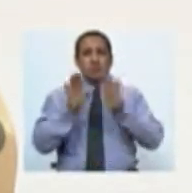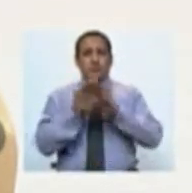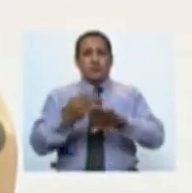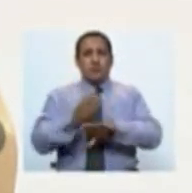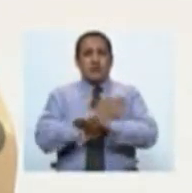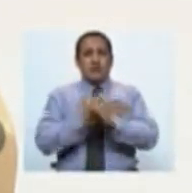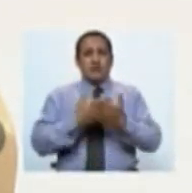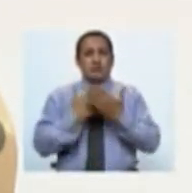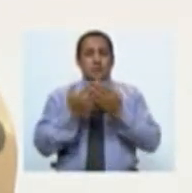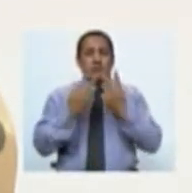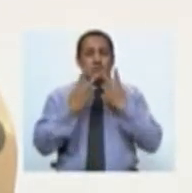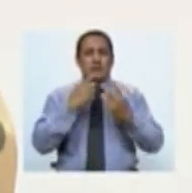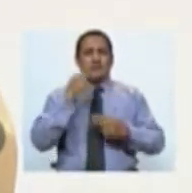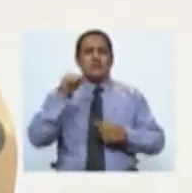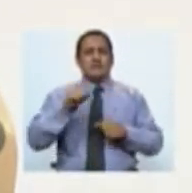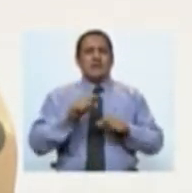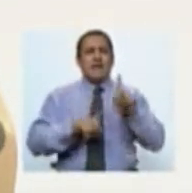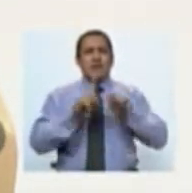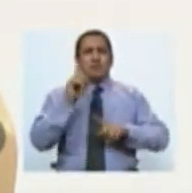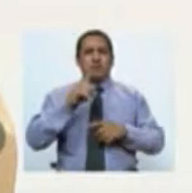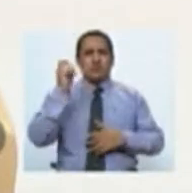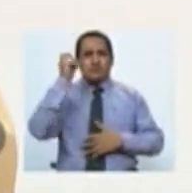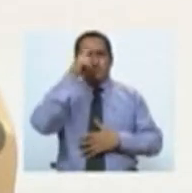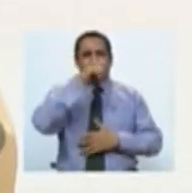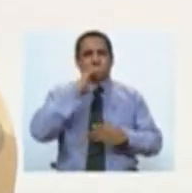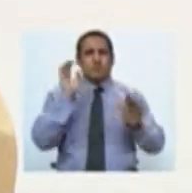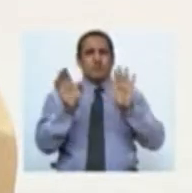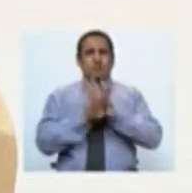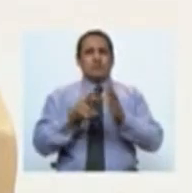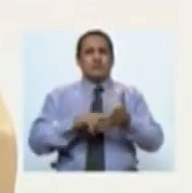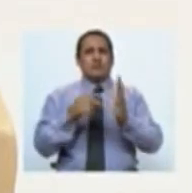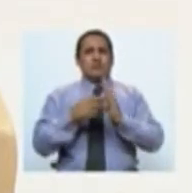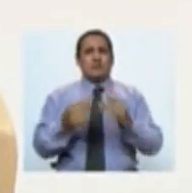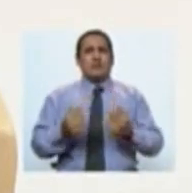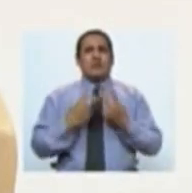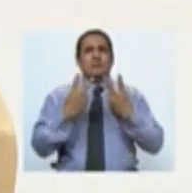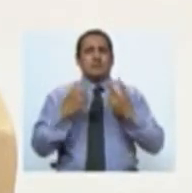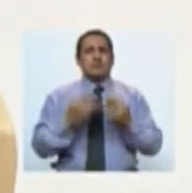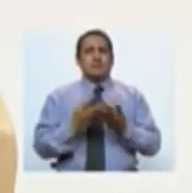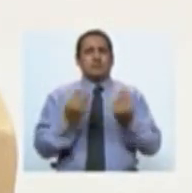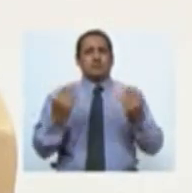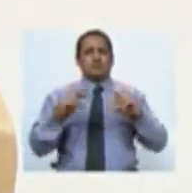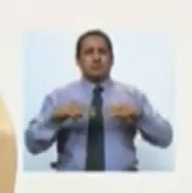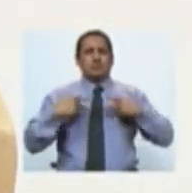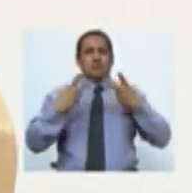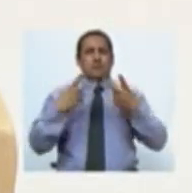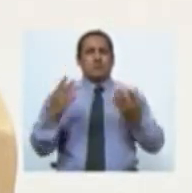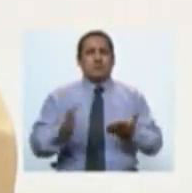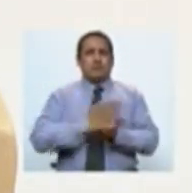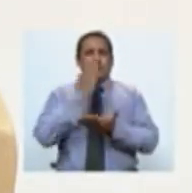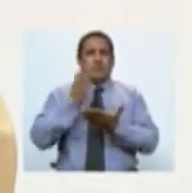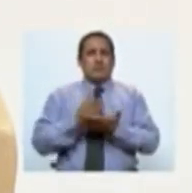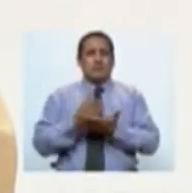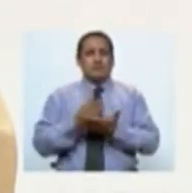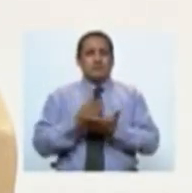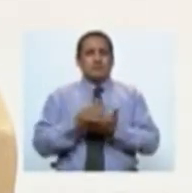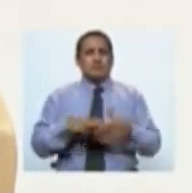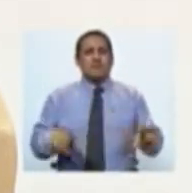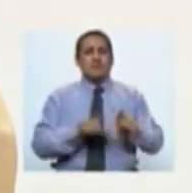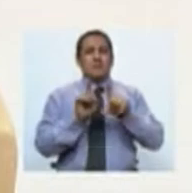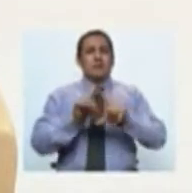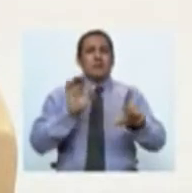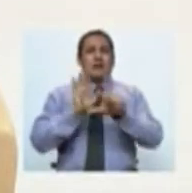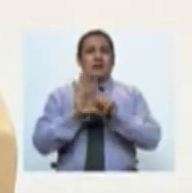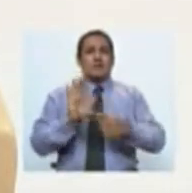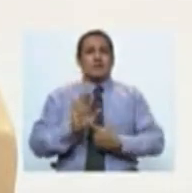punto previsto, digamos, sí habría algunas dificultades en cuanto a la magnitud de la gravosidad de la medida.